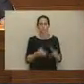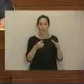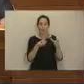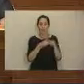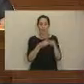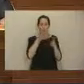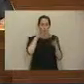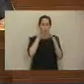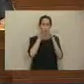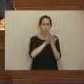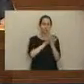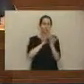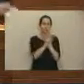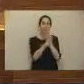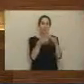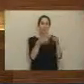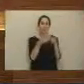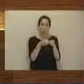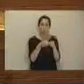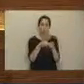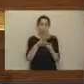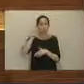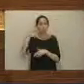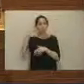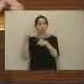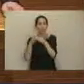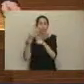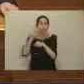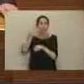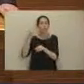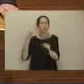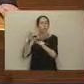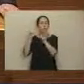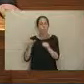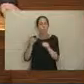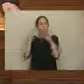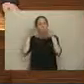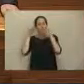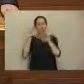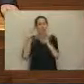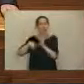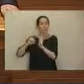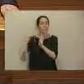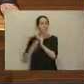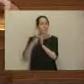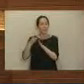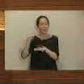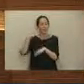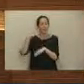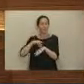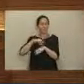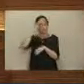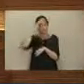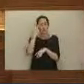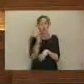Y equipos de tratamiento asertivo comunitario y otros equipos, otros modelos de atención integral de salud mental. Y el